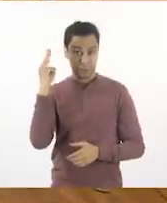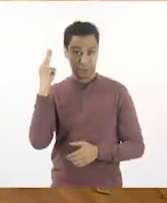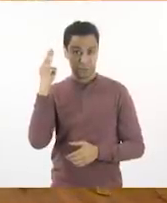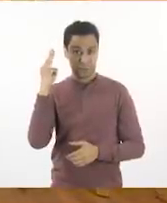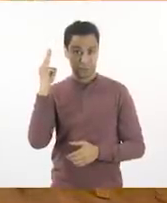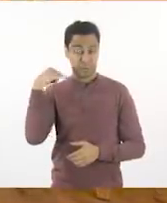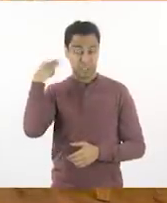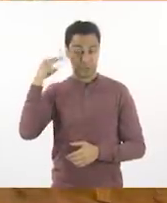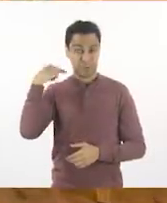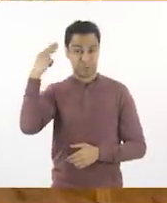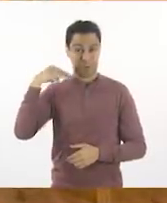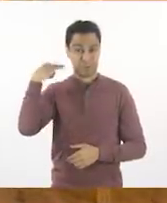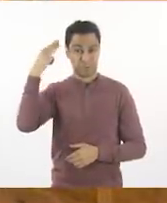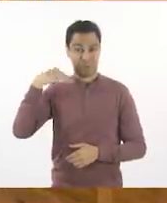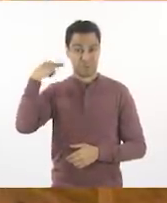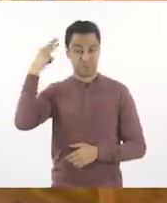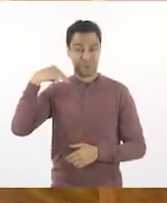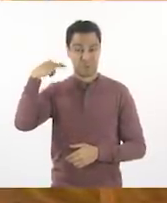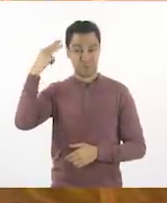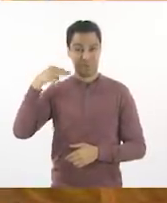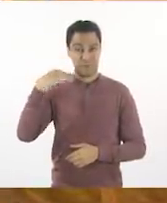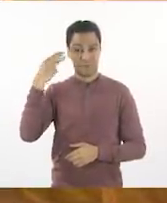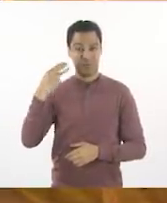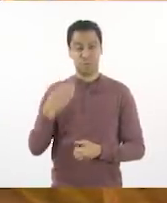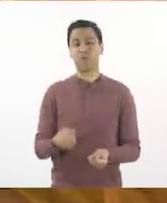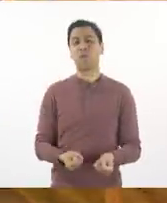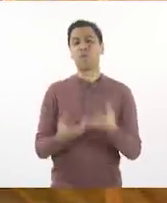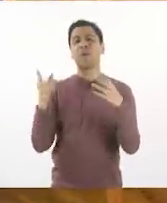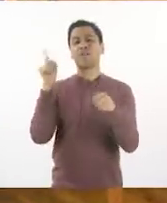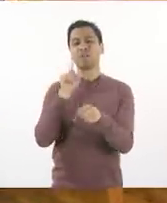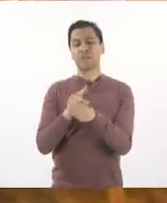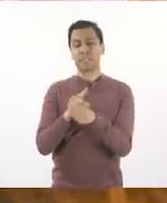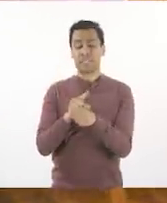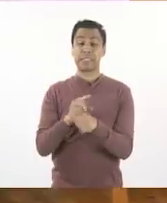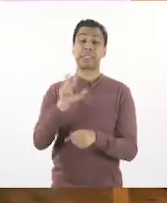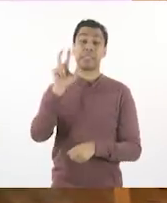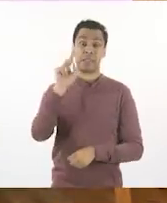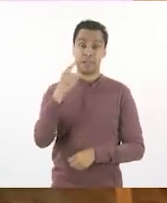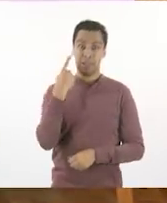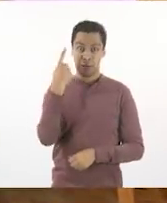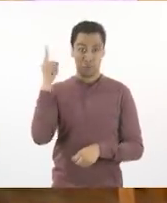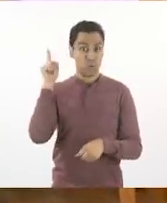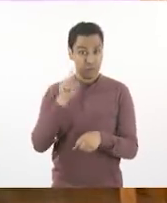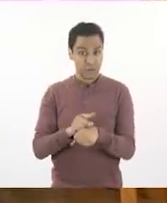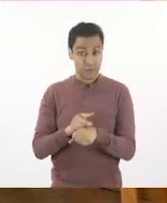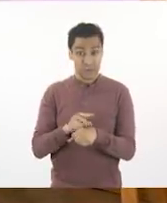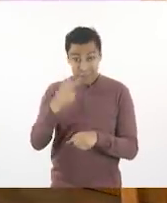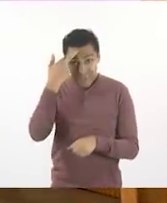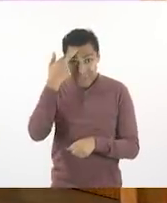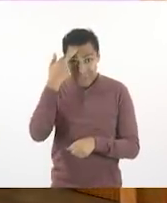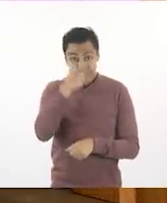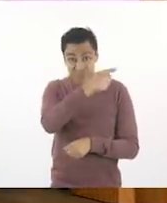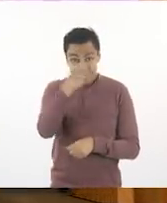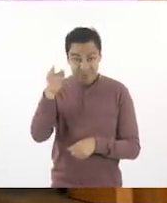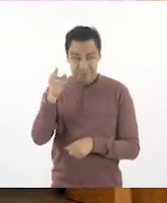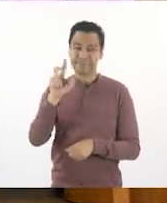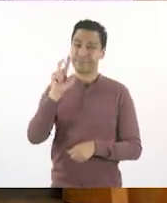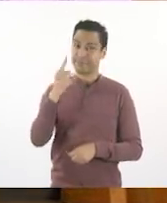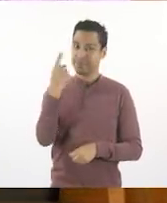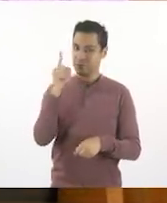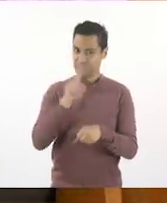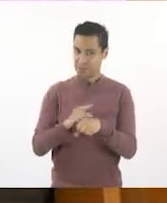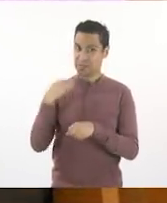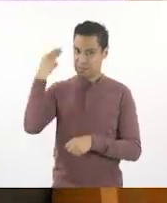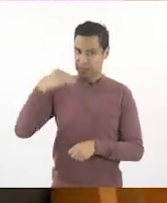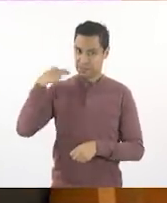bien, marzo. ¿Cuántos días tiene marzo, Eric? Marzo tiene 31 días. ¿Niños lo recordaron? Tiene 31 días. Ahora